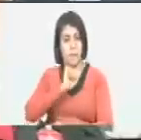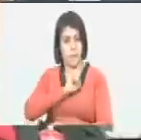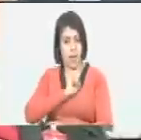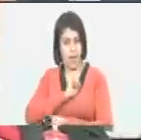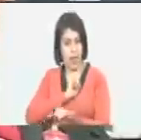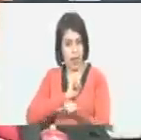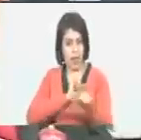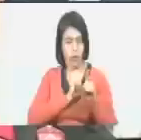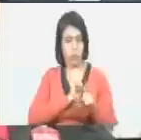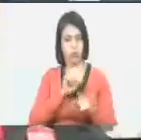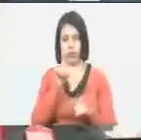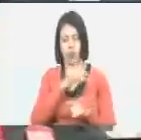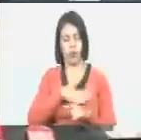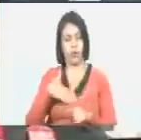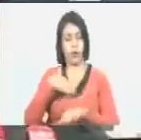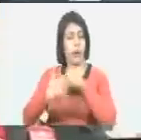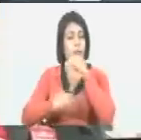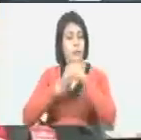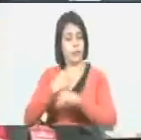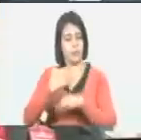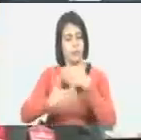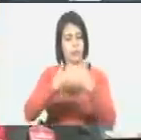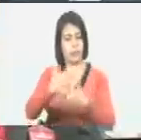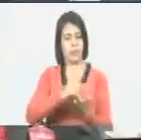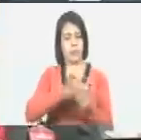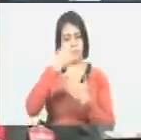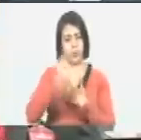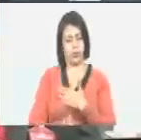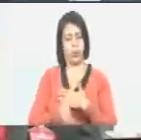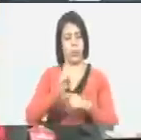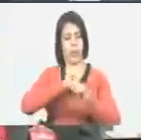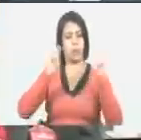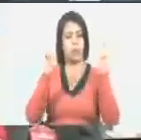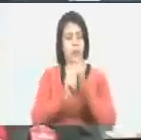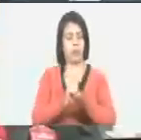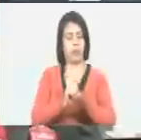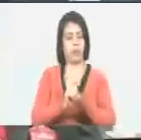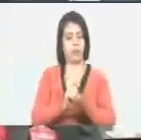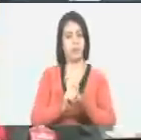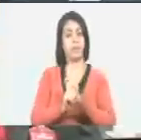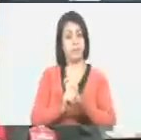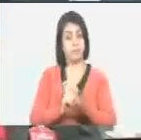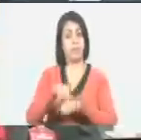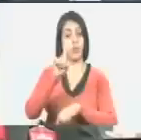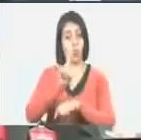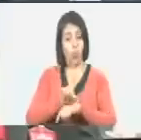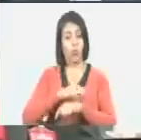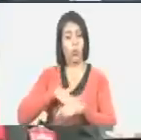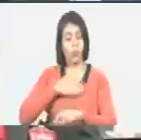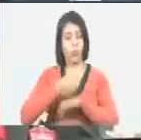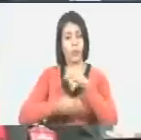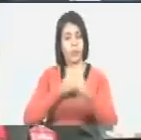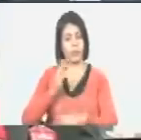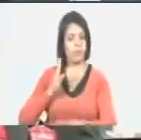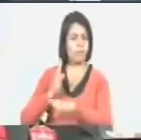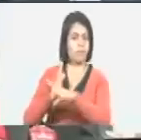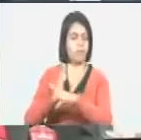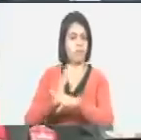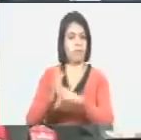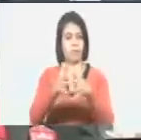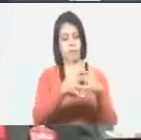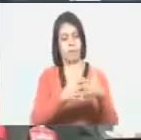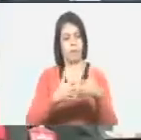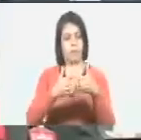temerlo. Pero quien pretenda llevar adelante un proyecto de transformación inevitablemente chocará con el